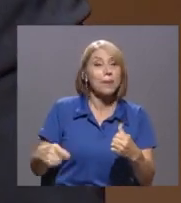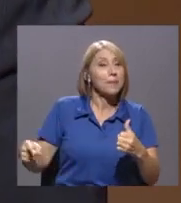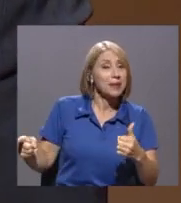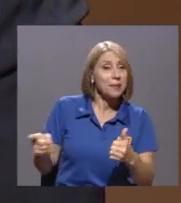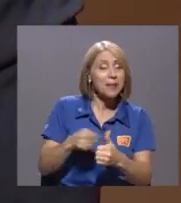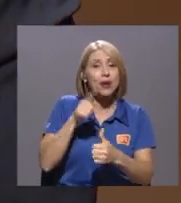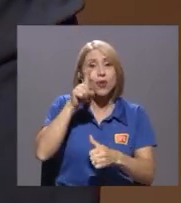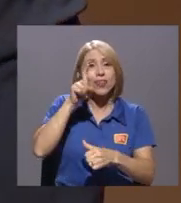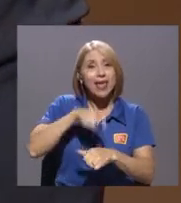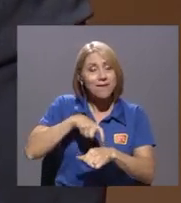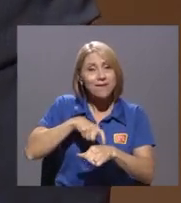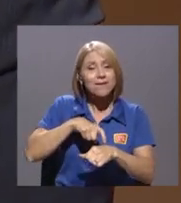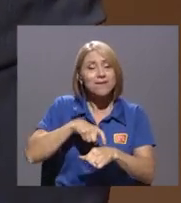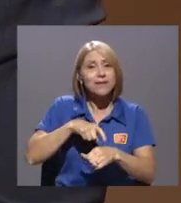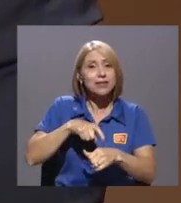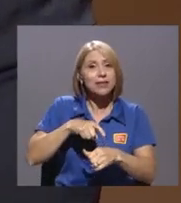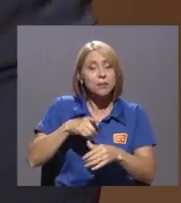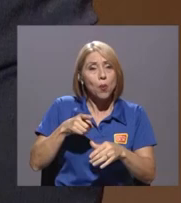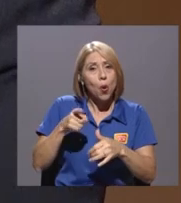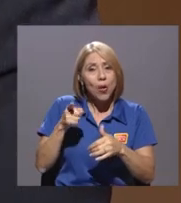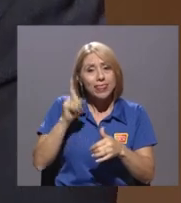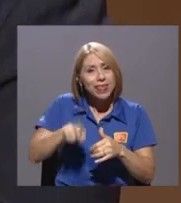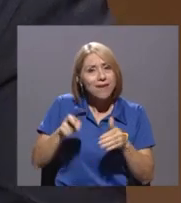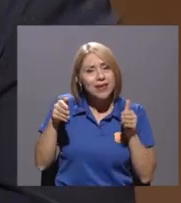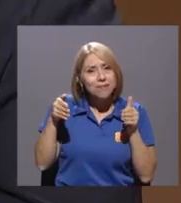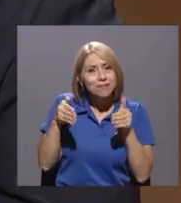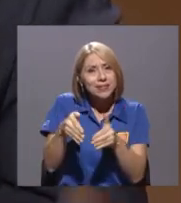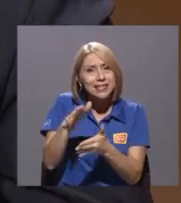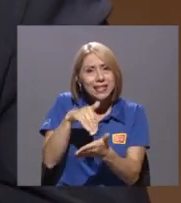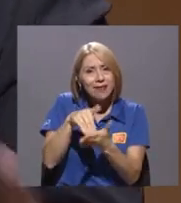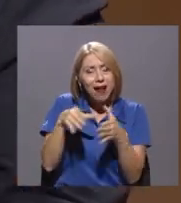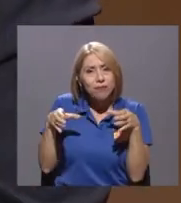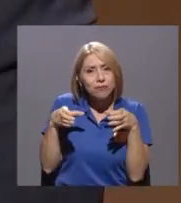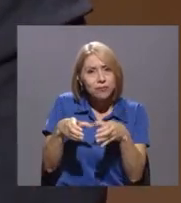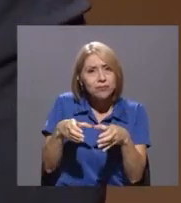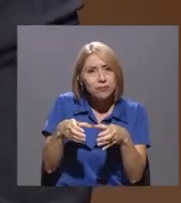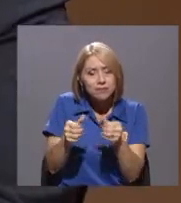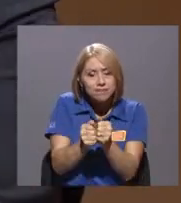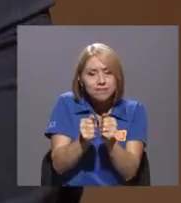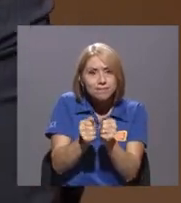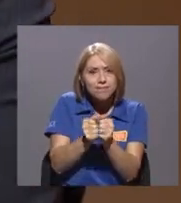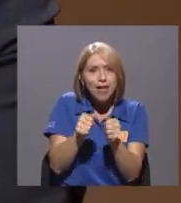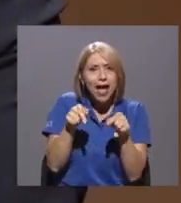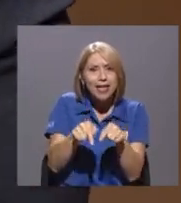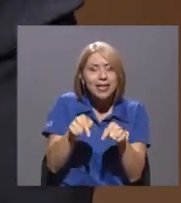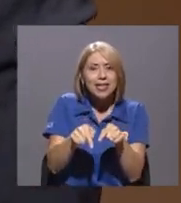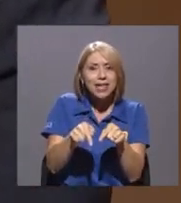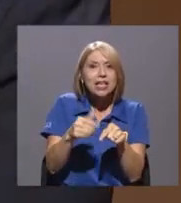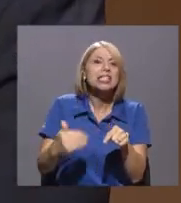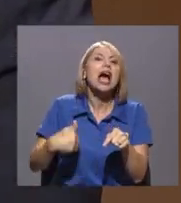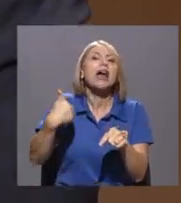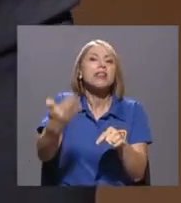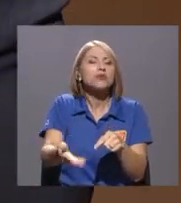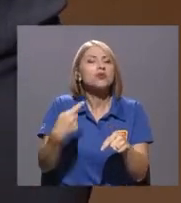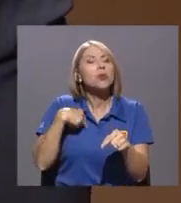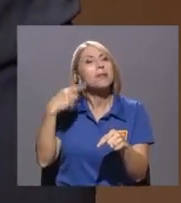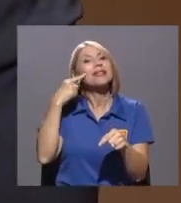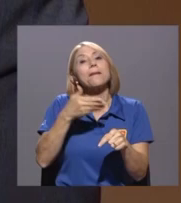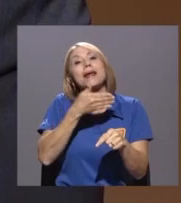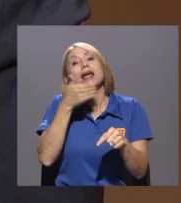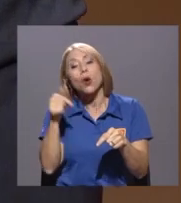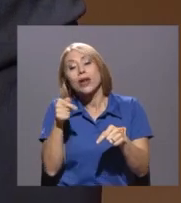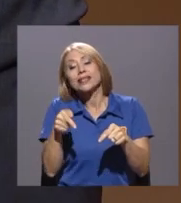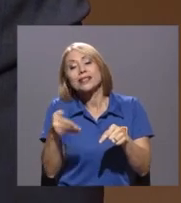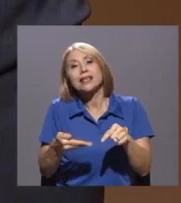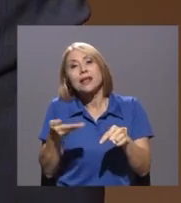etapa de centralización entonces ya uno dice hombre algunas partes deberían ser más administradas localmente